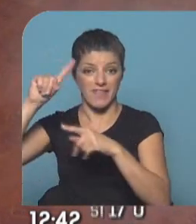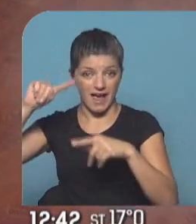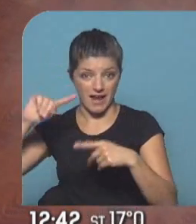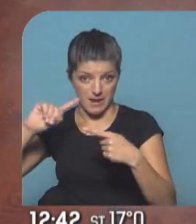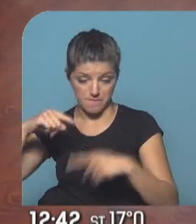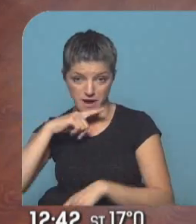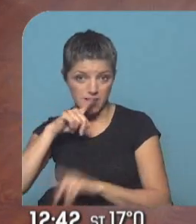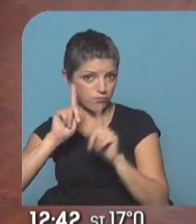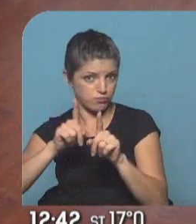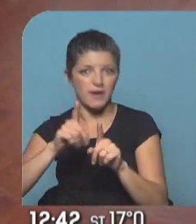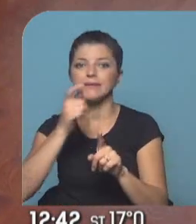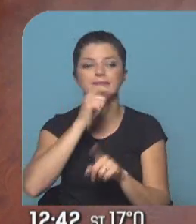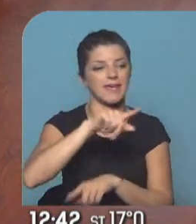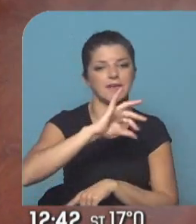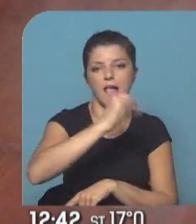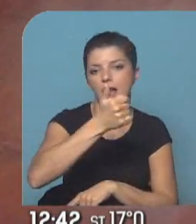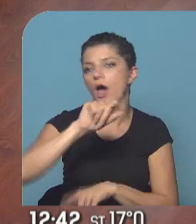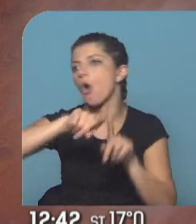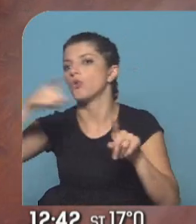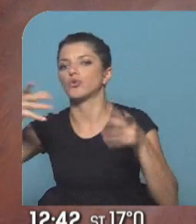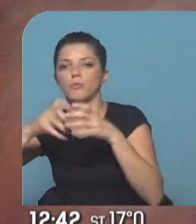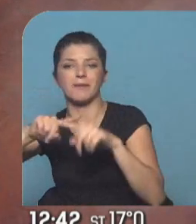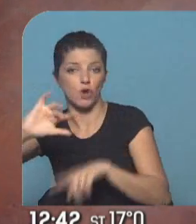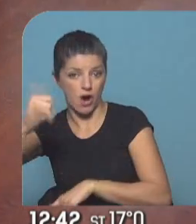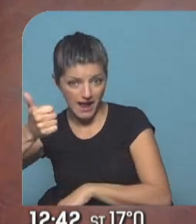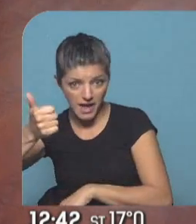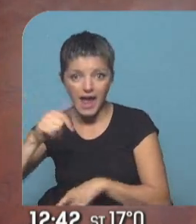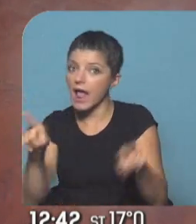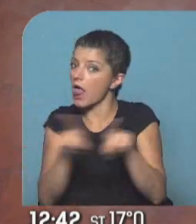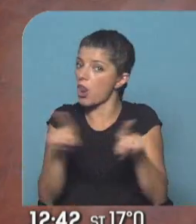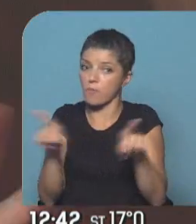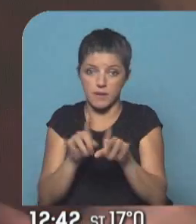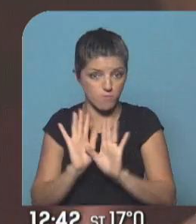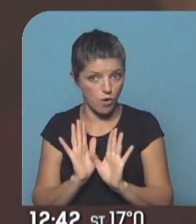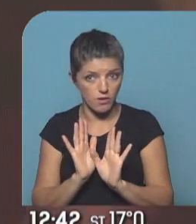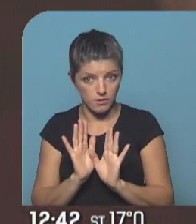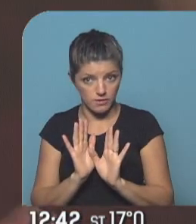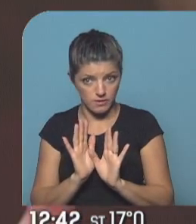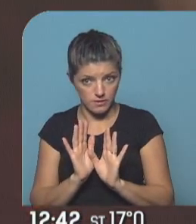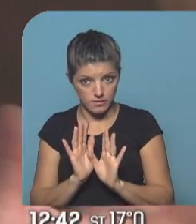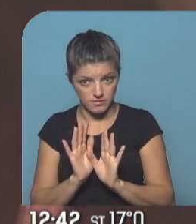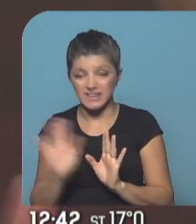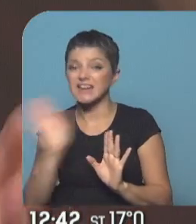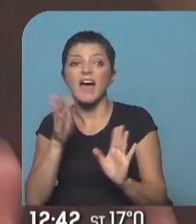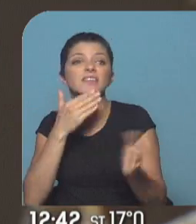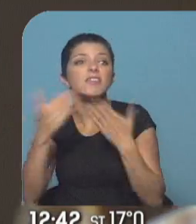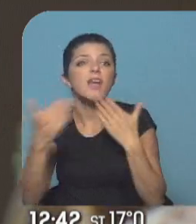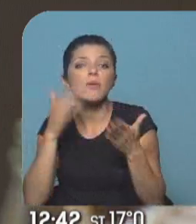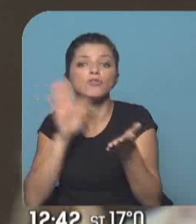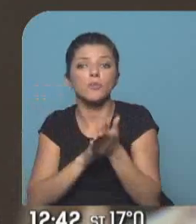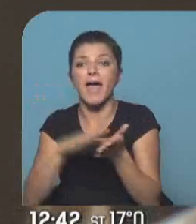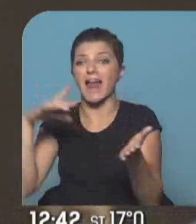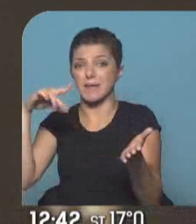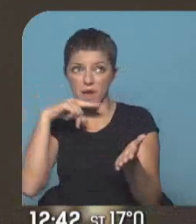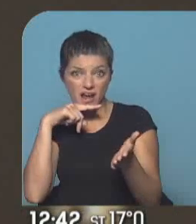gana Merkel, ni si gana la socialdemocracia, cosa que parece difícil, ni se forma una alianza o se forma otra. Eso es algo que no está en juego. Nadie discute que Alemania va a